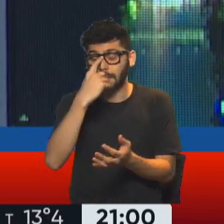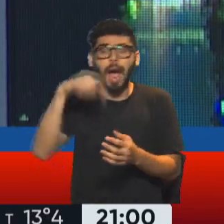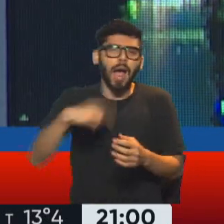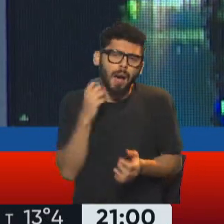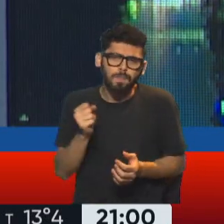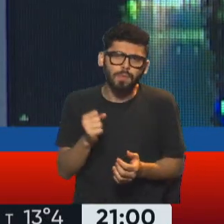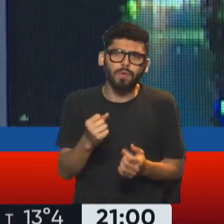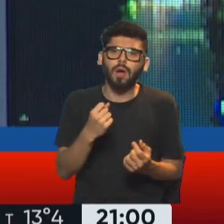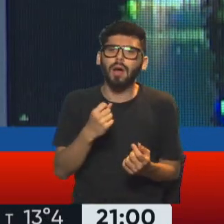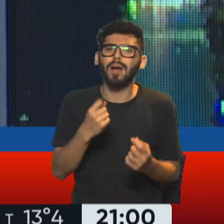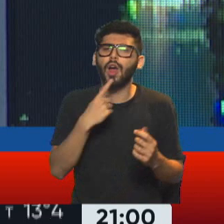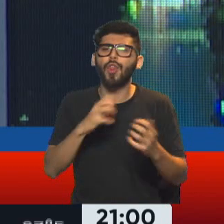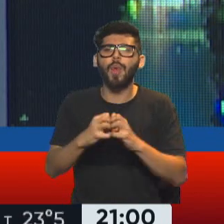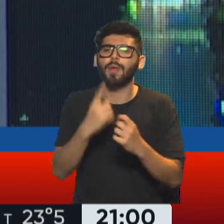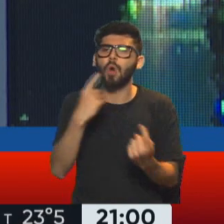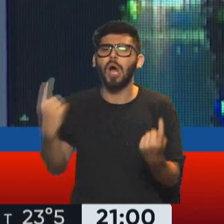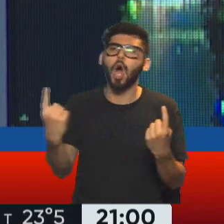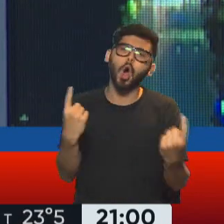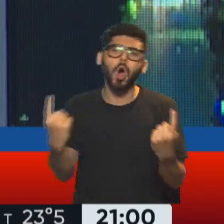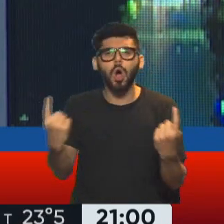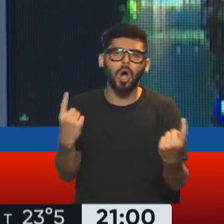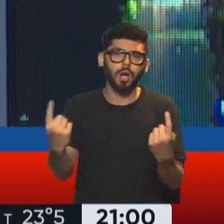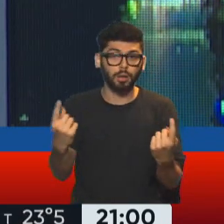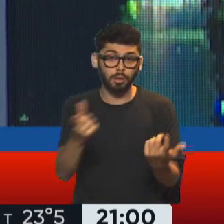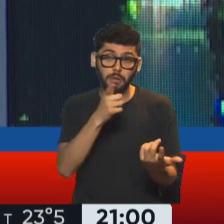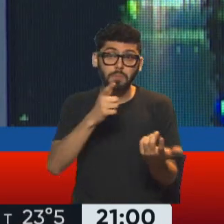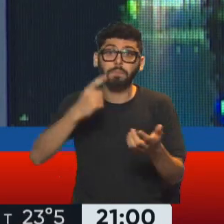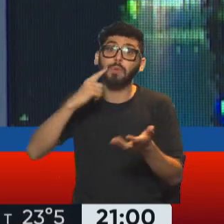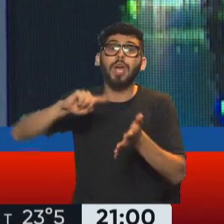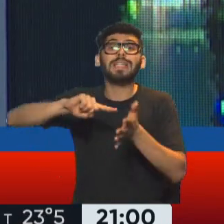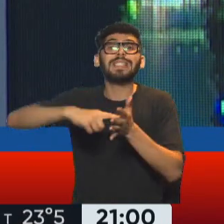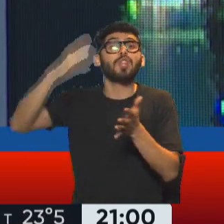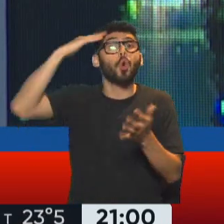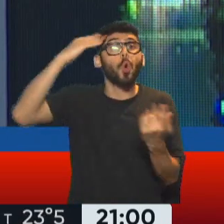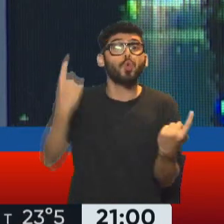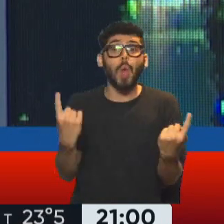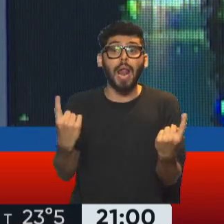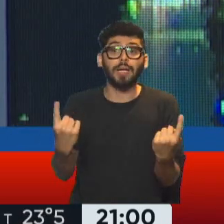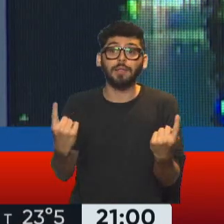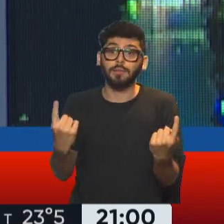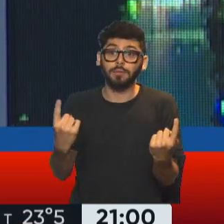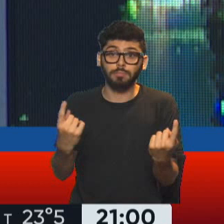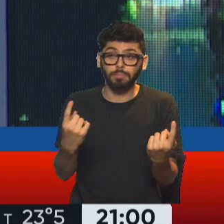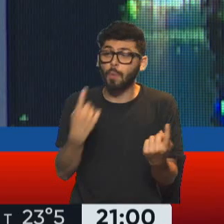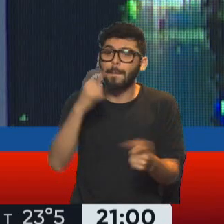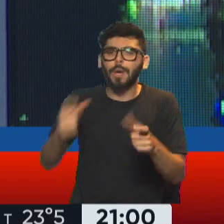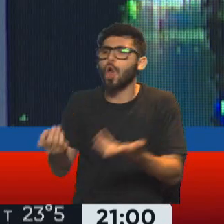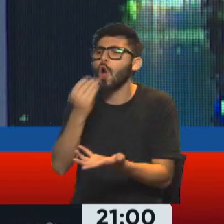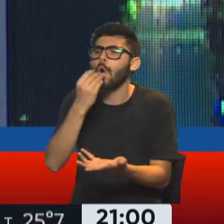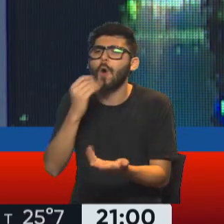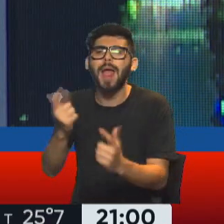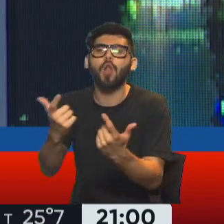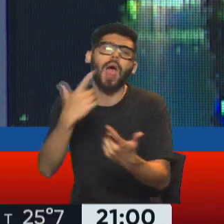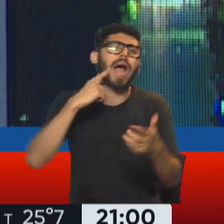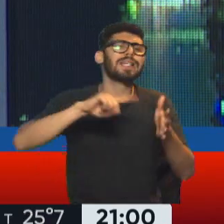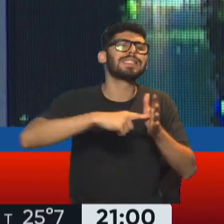programa, dicotómicos. Digo. Sí. Es como proponer cerrar todos los centros culturales, porque la gente no tiene para comer. No es una cosa o la otra. Digo,